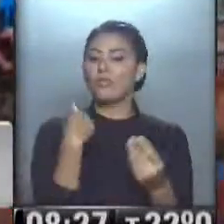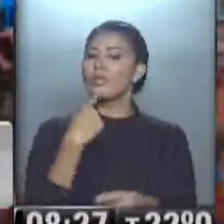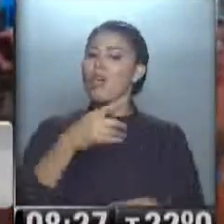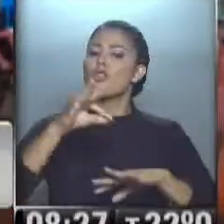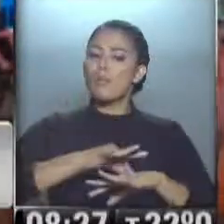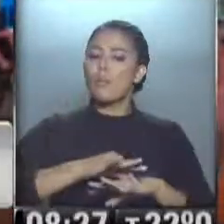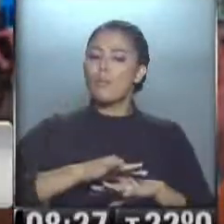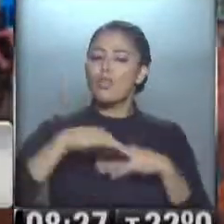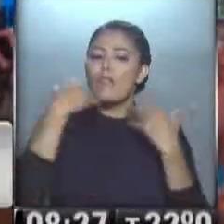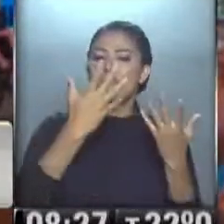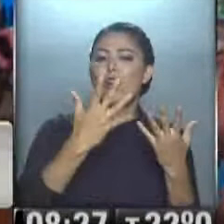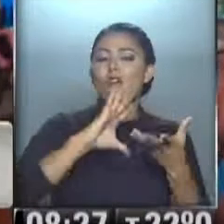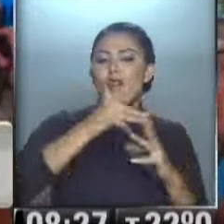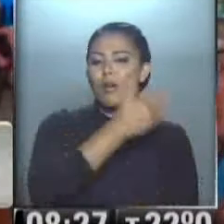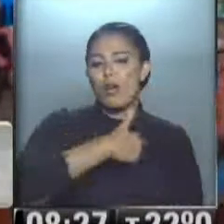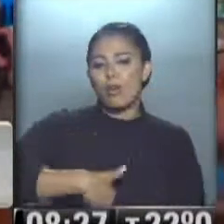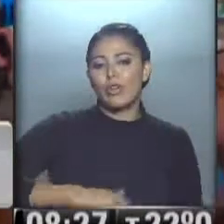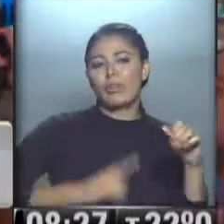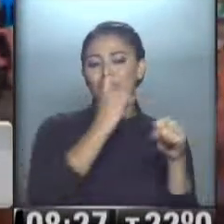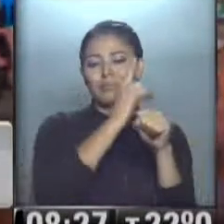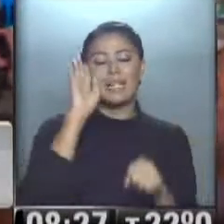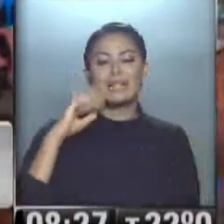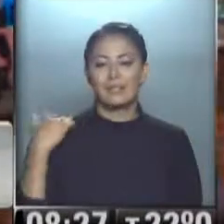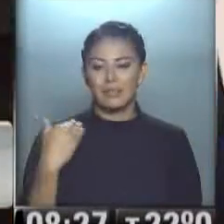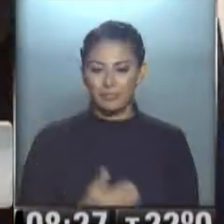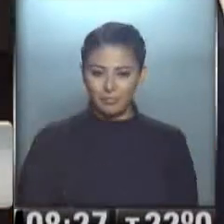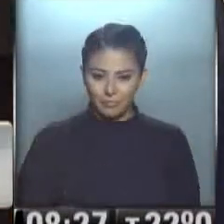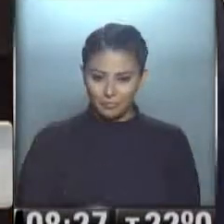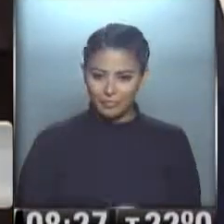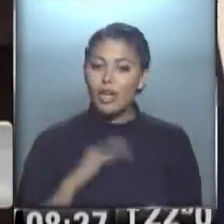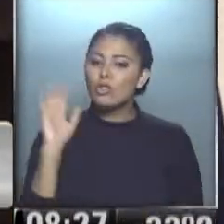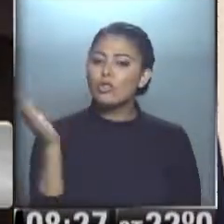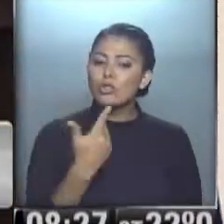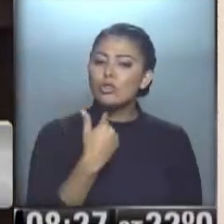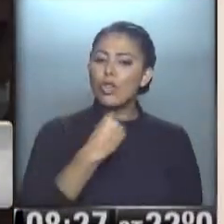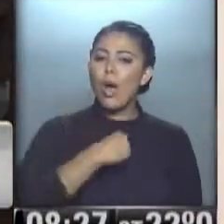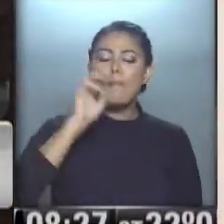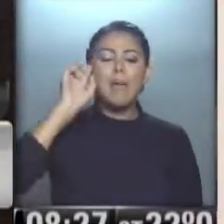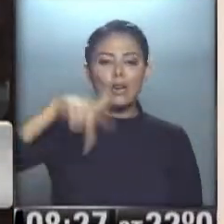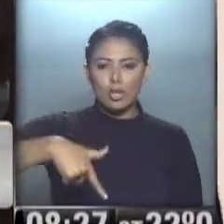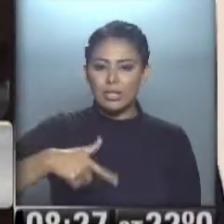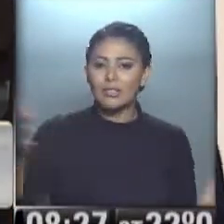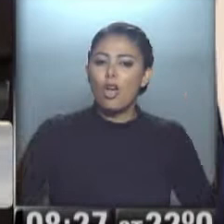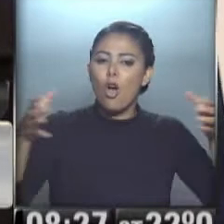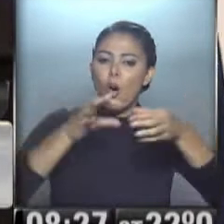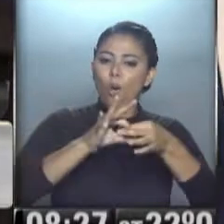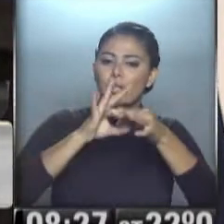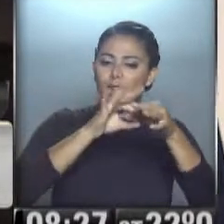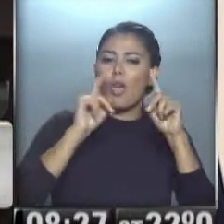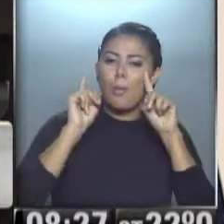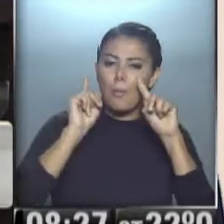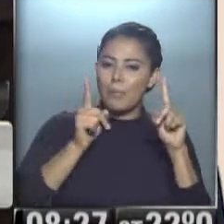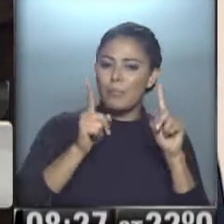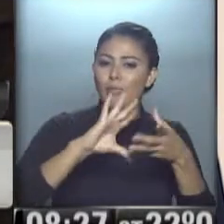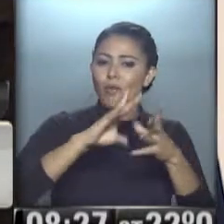con el proyecto nacional y popular que encabeza la compañera Cristina Fernández de Kirchner. Estamos todos los peronistas de la Ciudad de Buenos Aires unidos, nos une un mismo proyecto